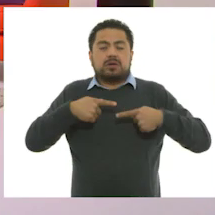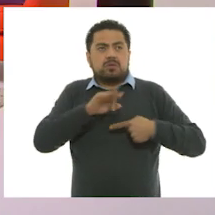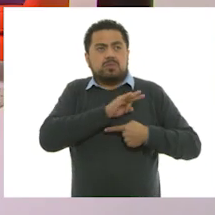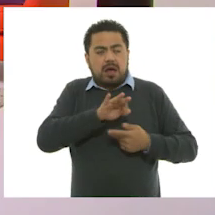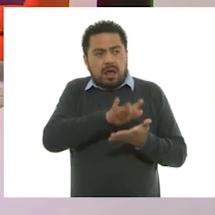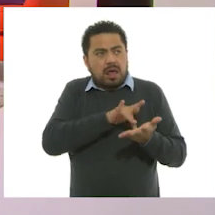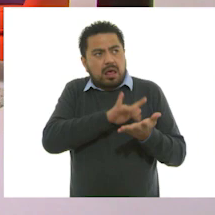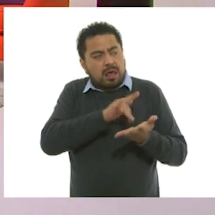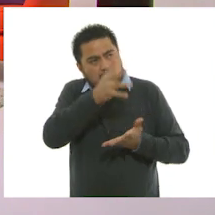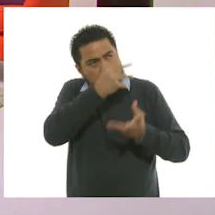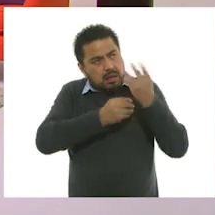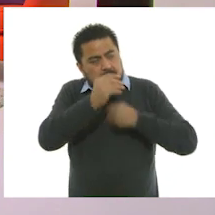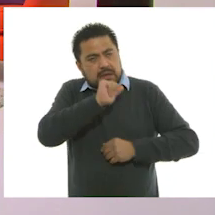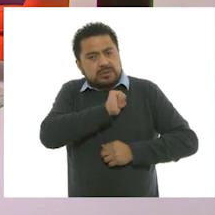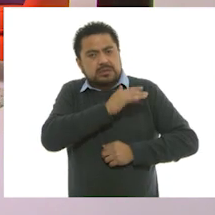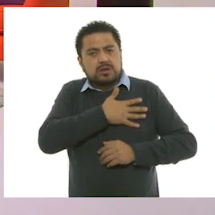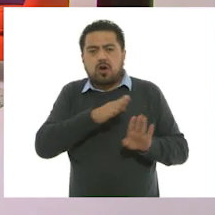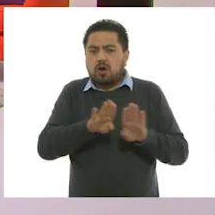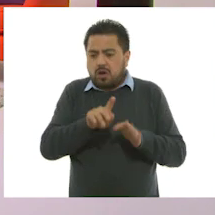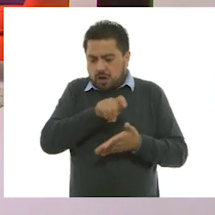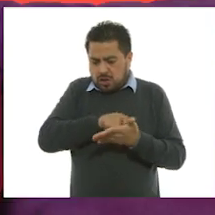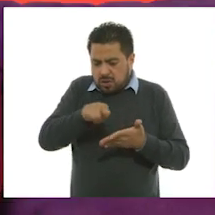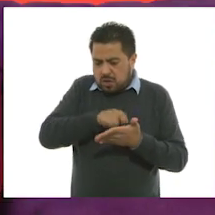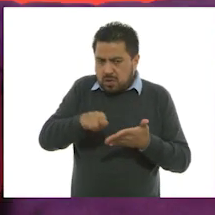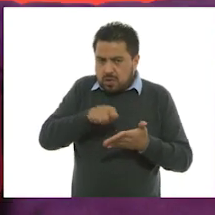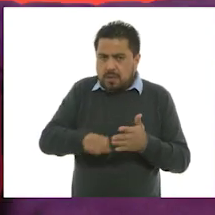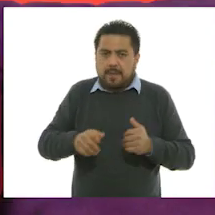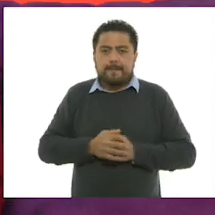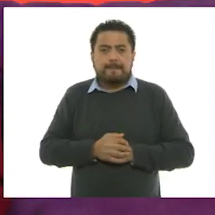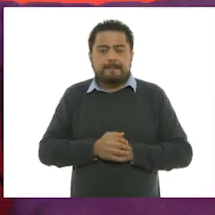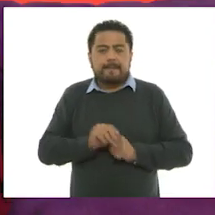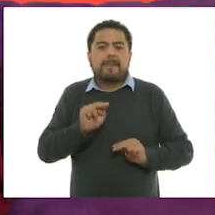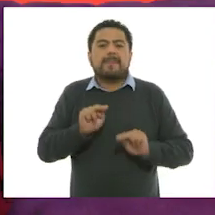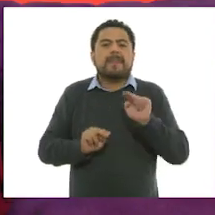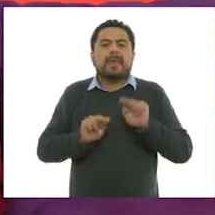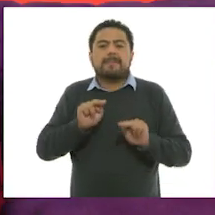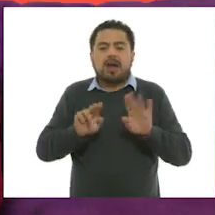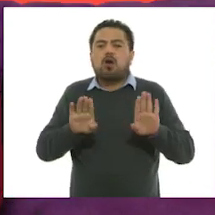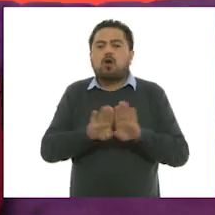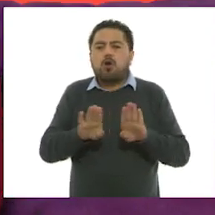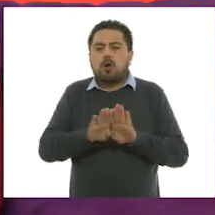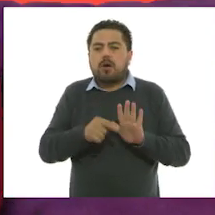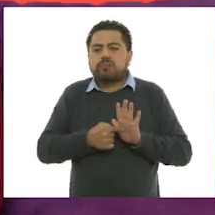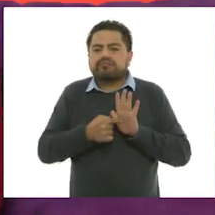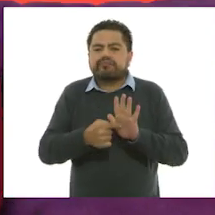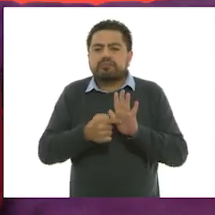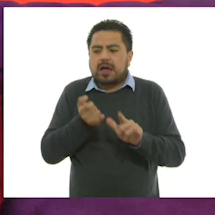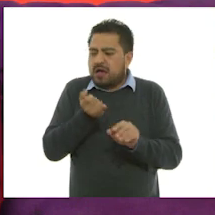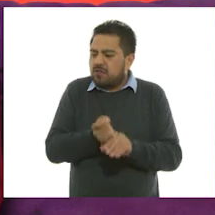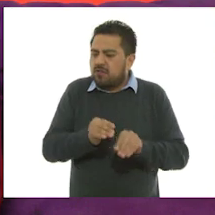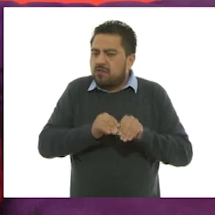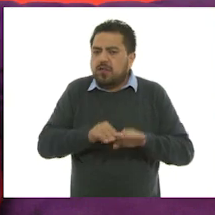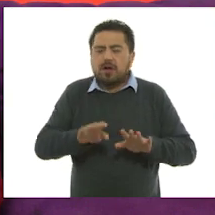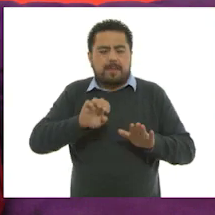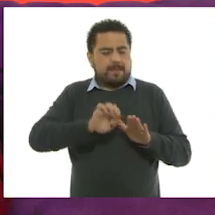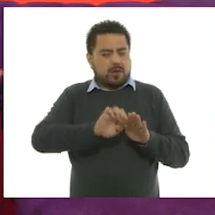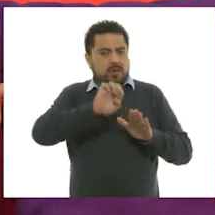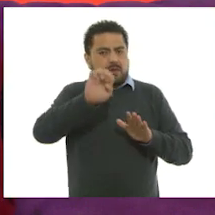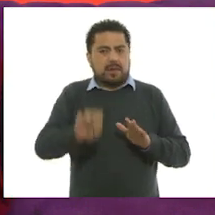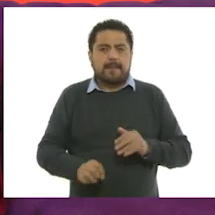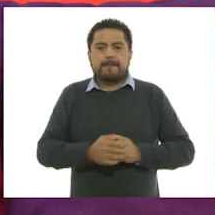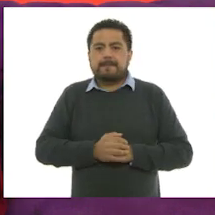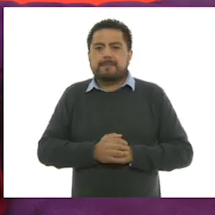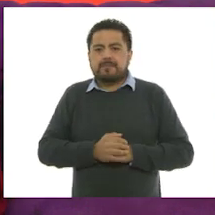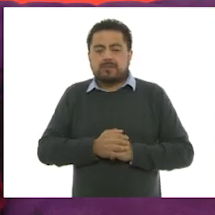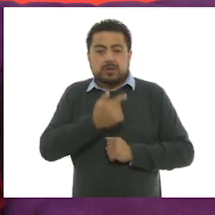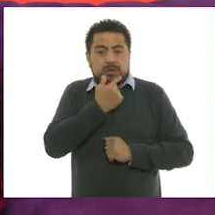el español en su modalidad escrita. Depende de cómo vayamos presentando la información. Por ejemplo, las